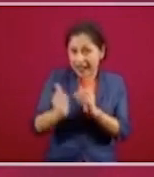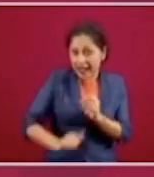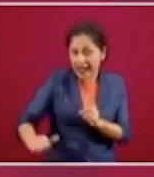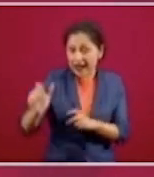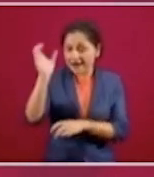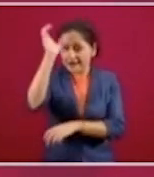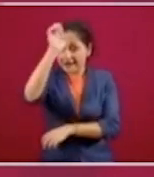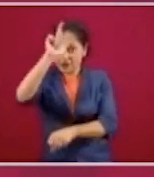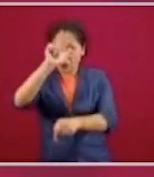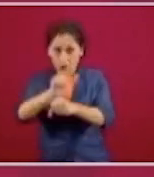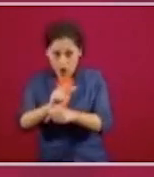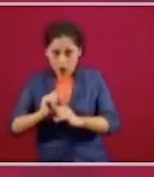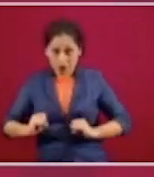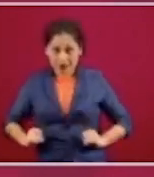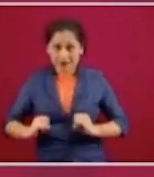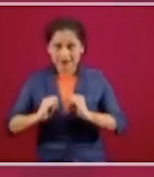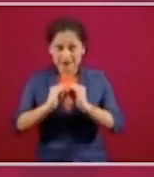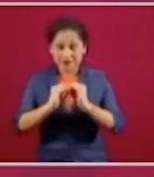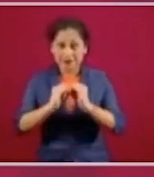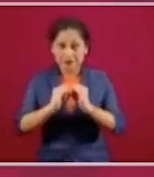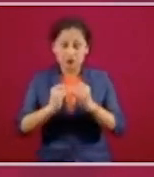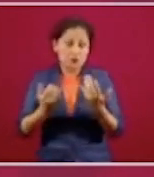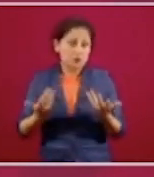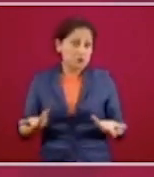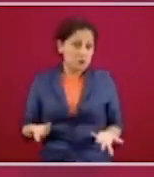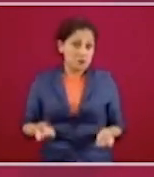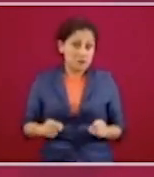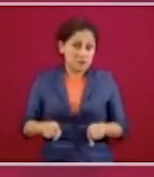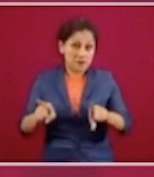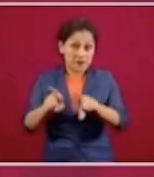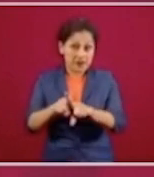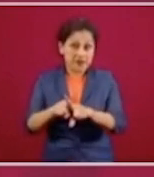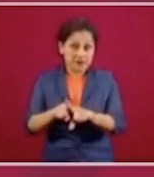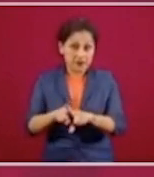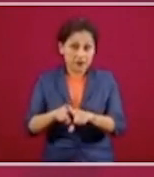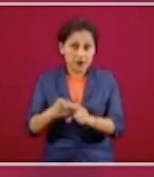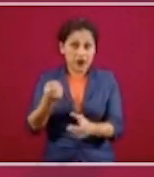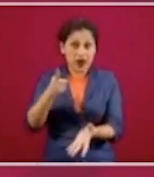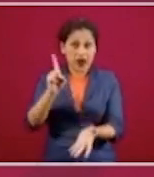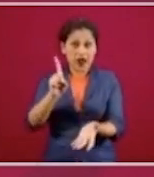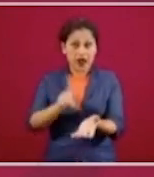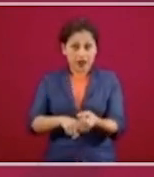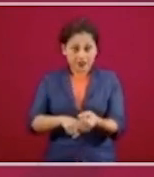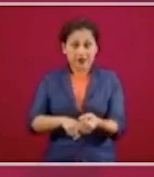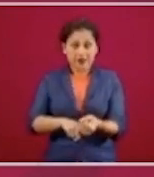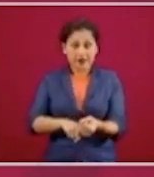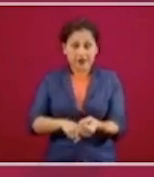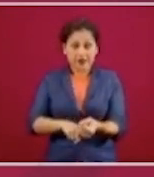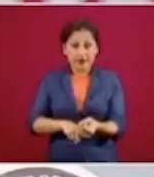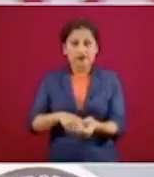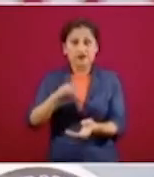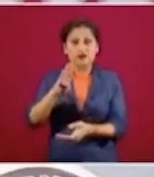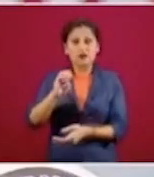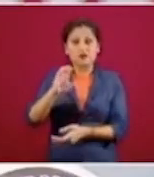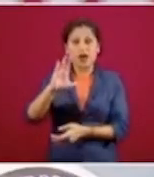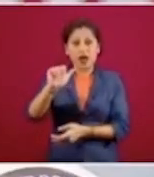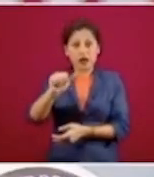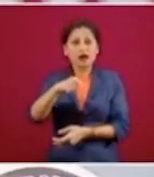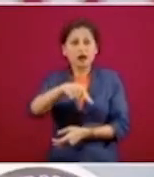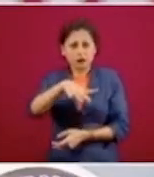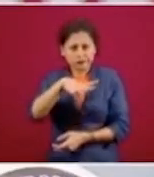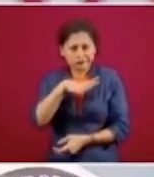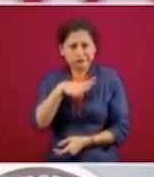¿Cómo vamos a dejar sin becas a los creadores? Claro que no.